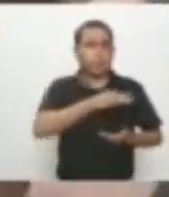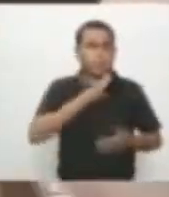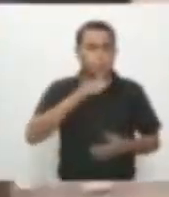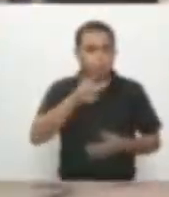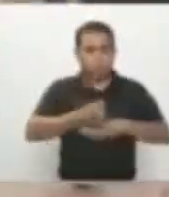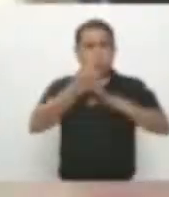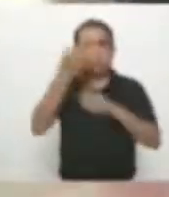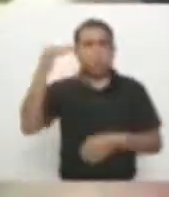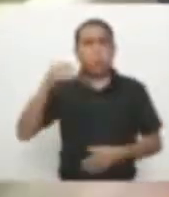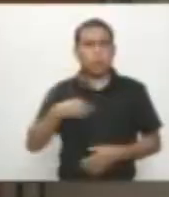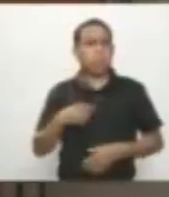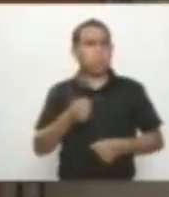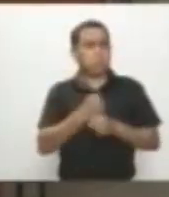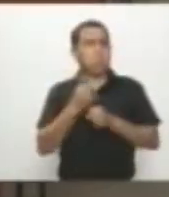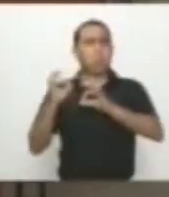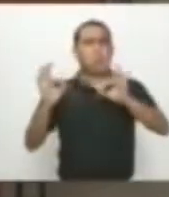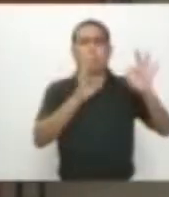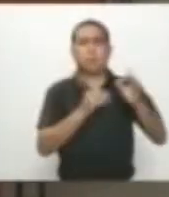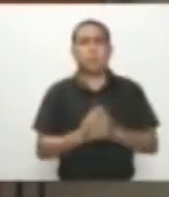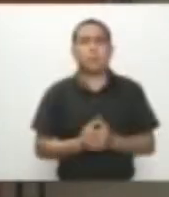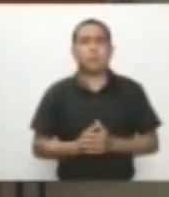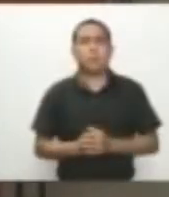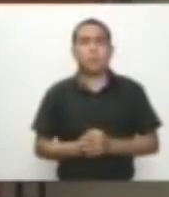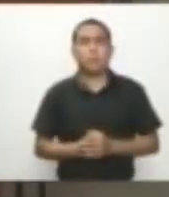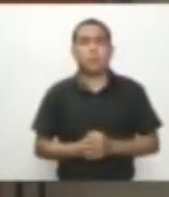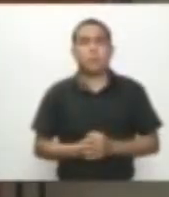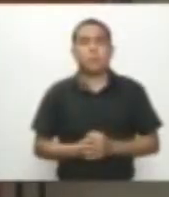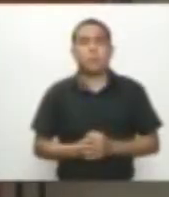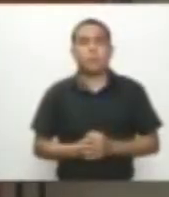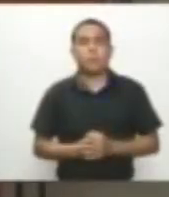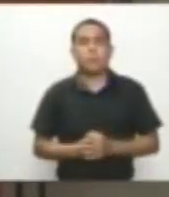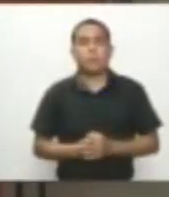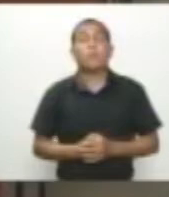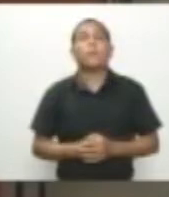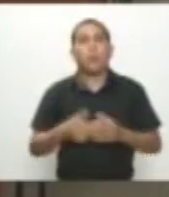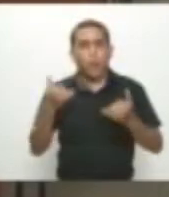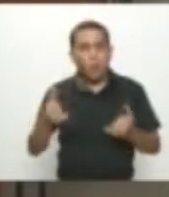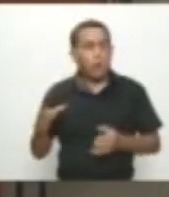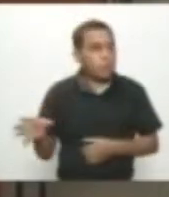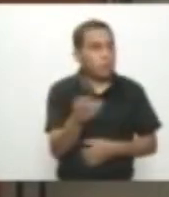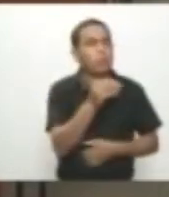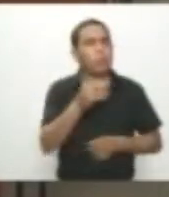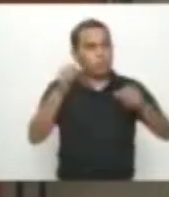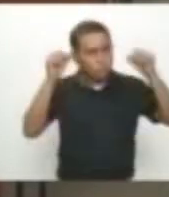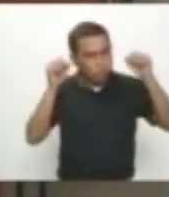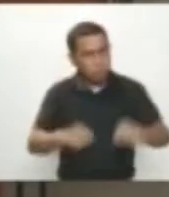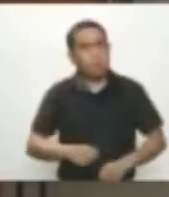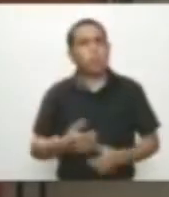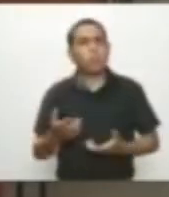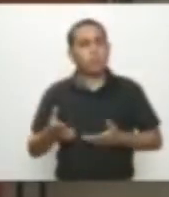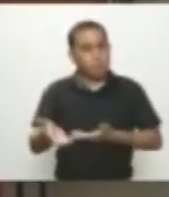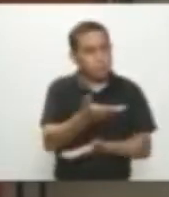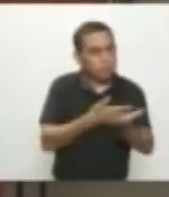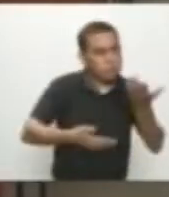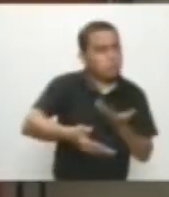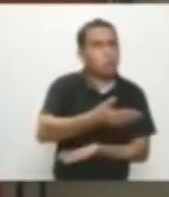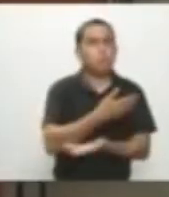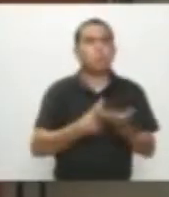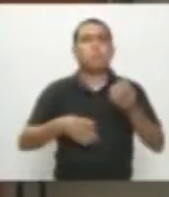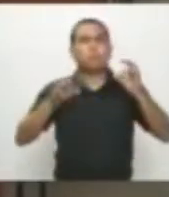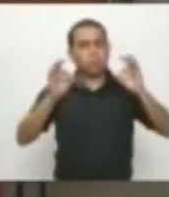rector de esta alma mater. Que seamos capaces de constituir unas finanzas sanas con unas